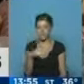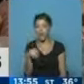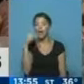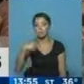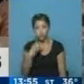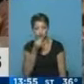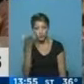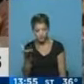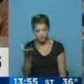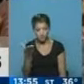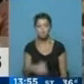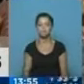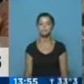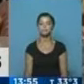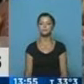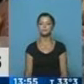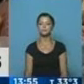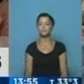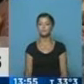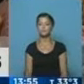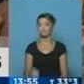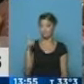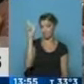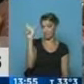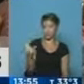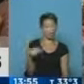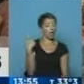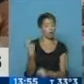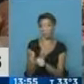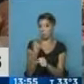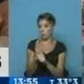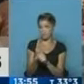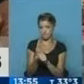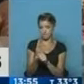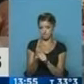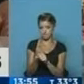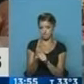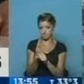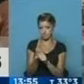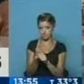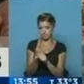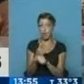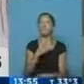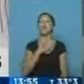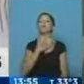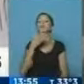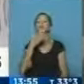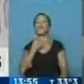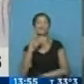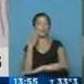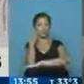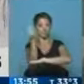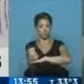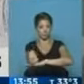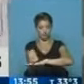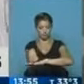hechos esta persona no está capacitada para llevar nuestra voz y nuestra bandera